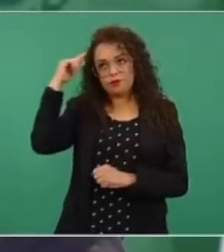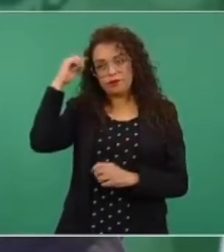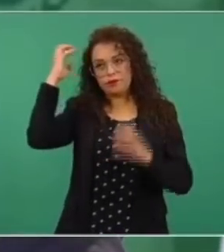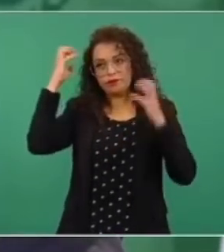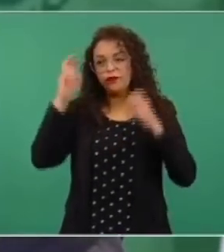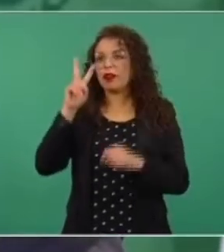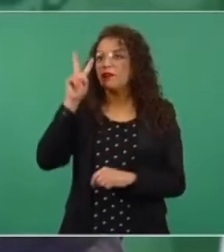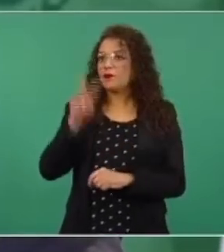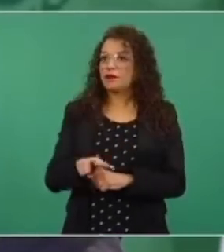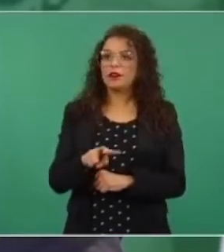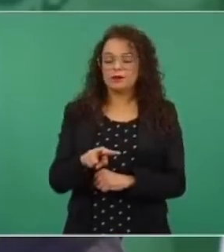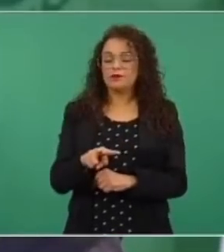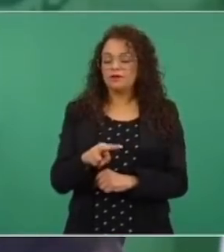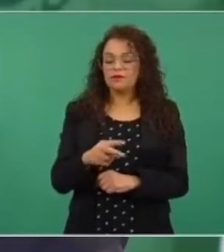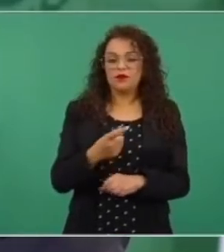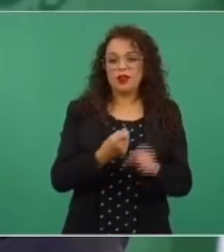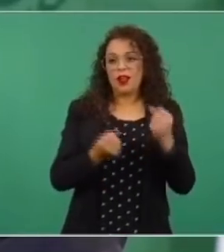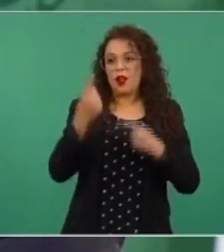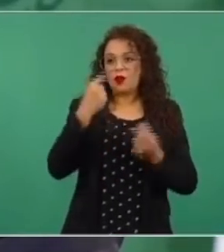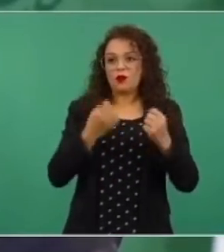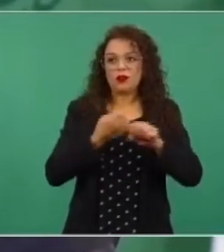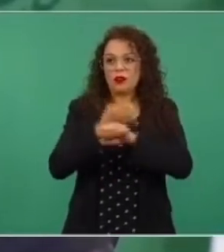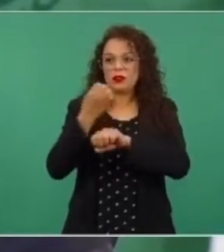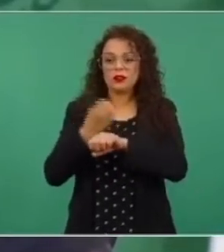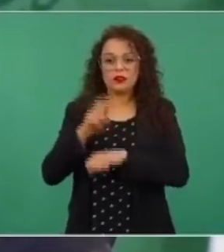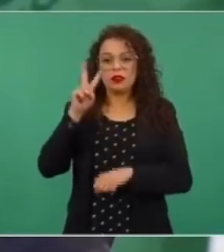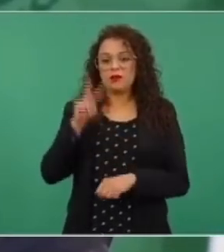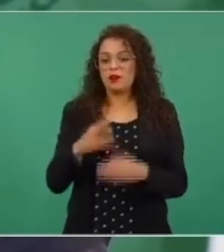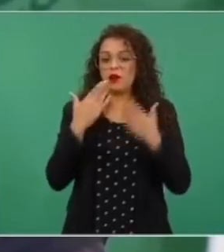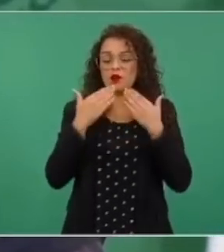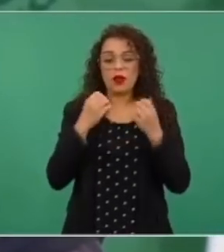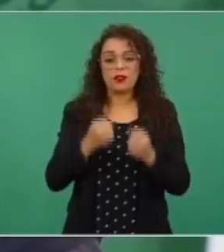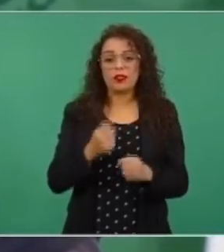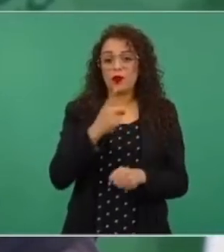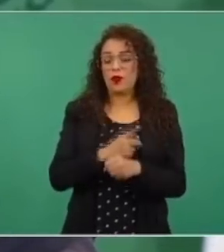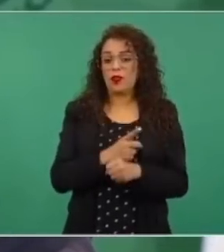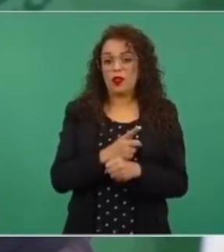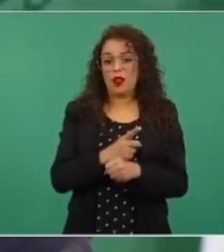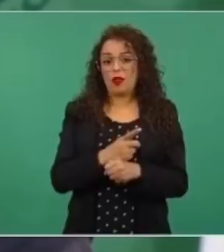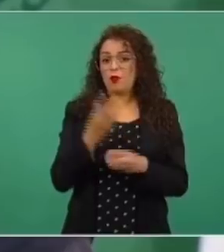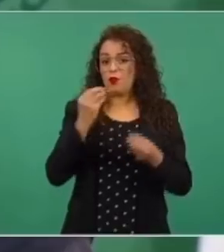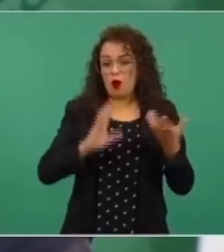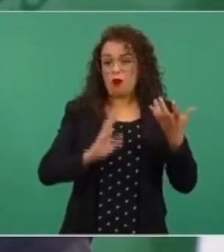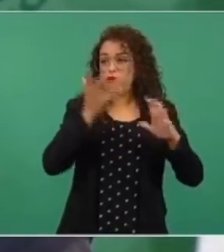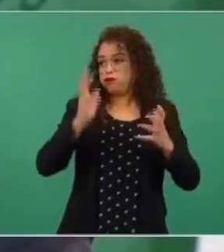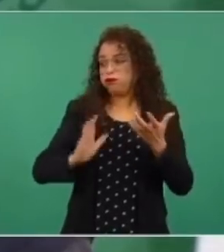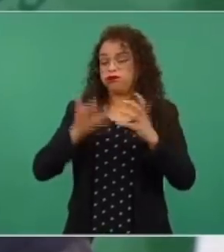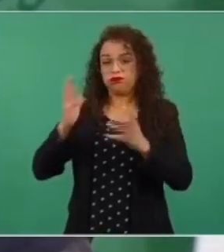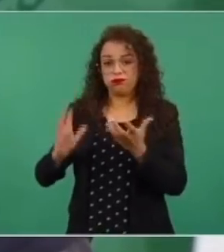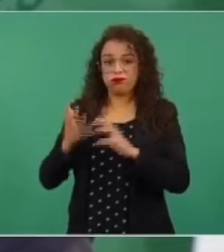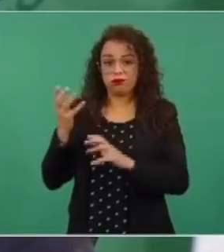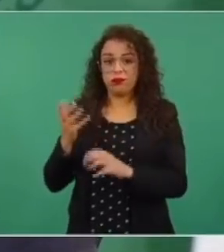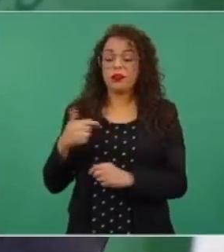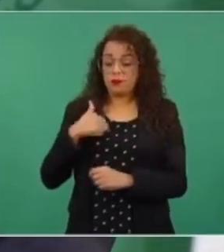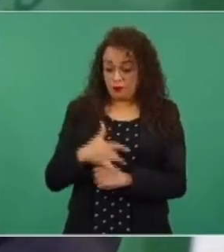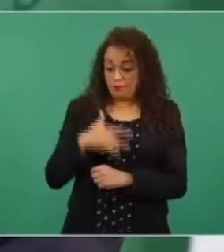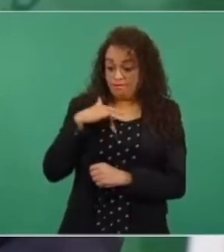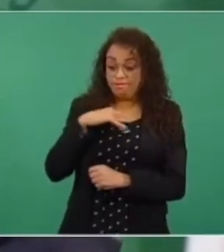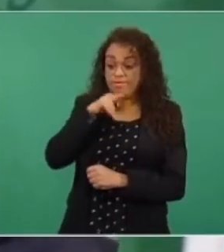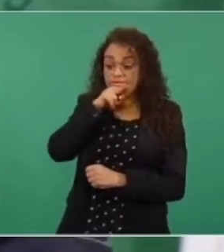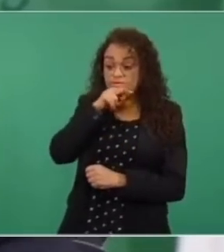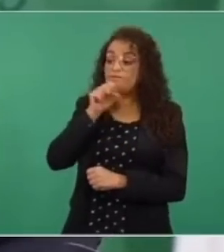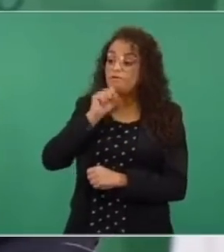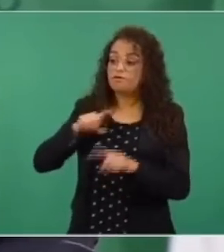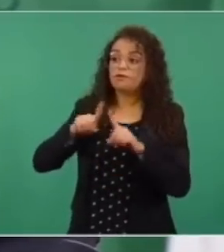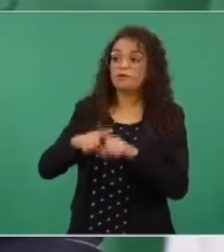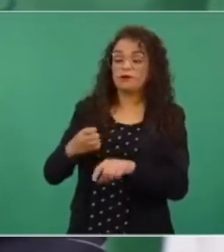de inseguridad en algunos estados y nos preocupa lo que sucede en el Estado de México, ¿sí? Y